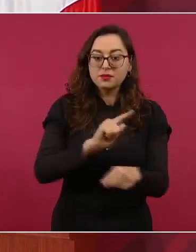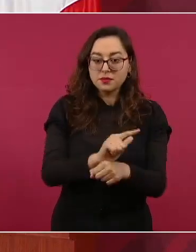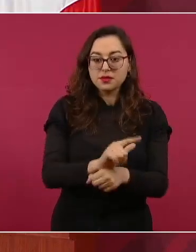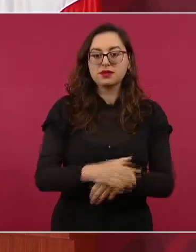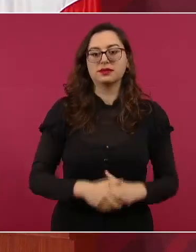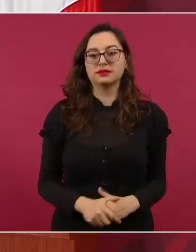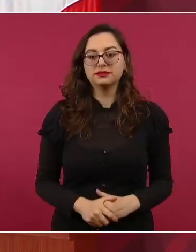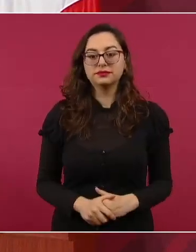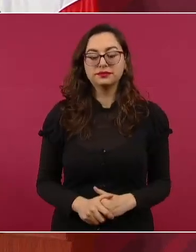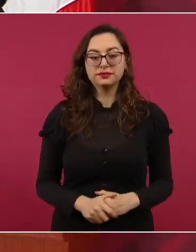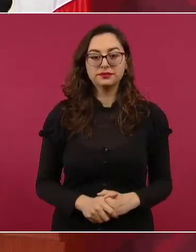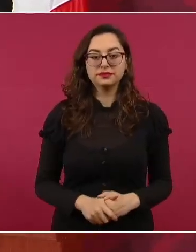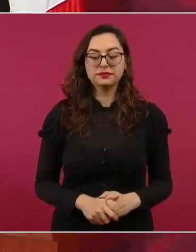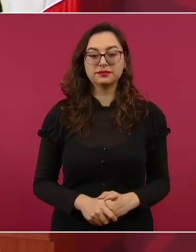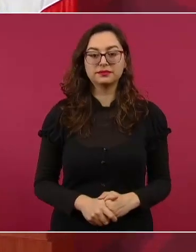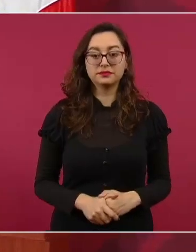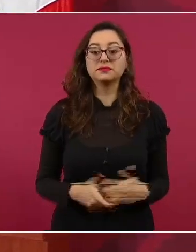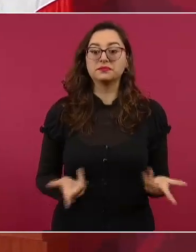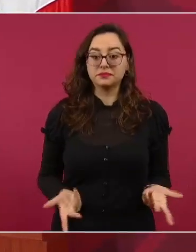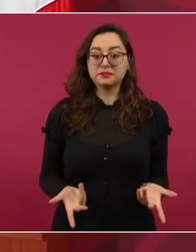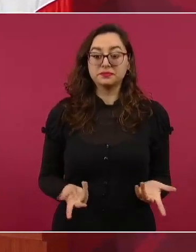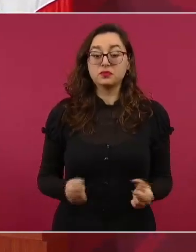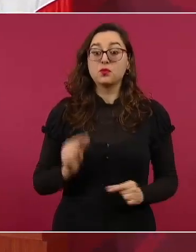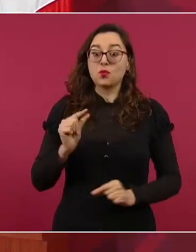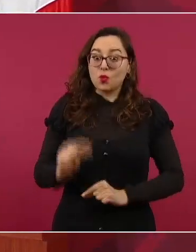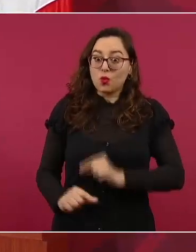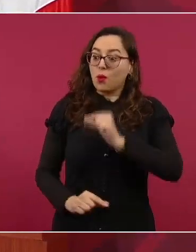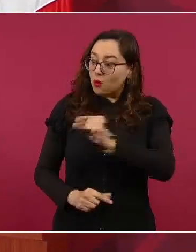Bueno, son procesos